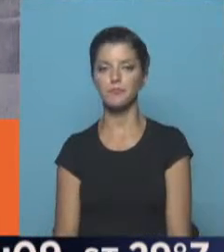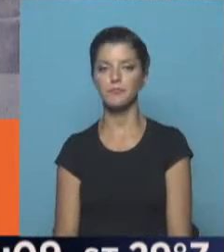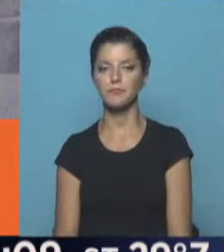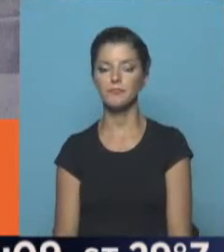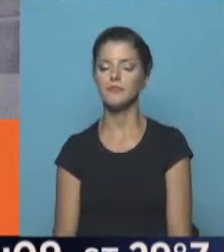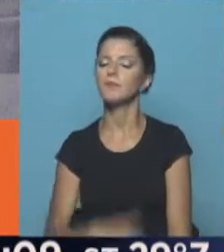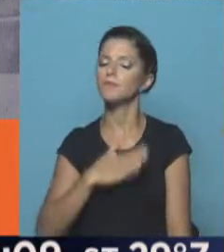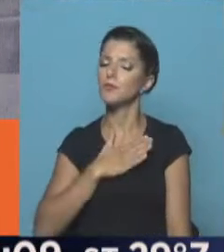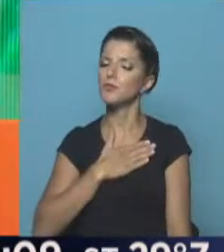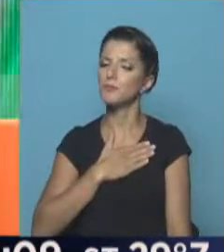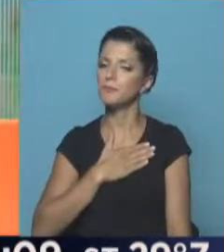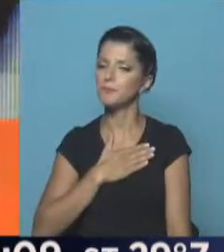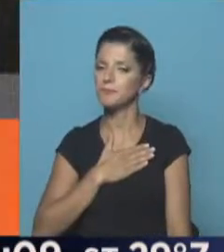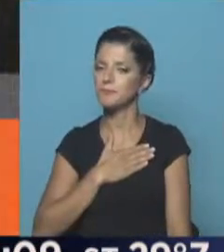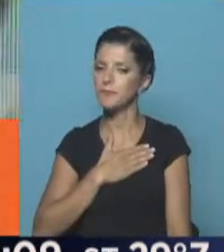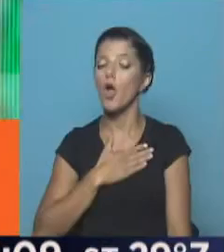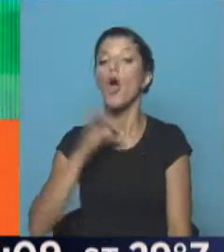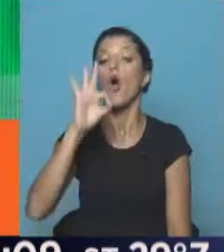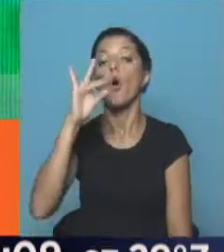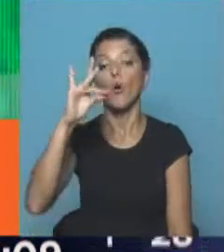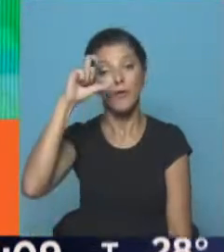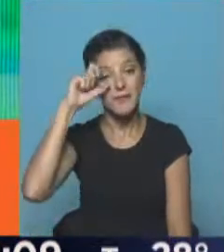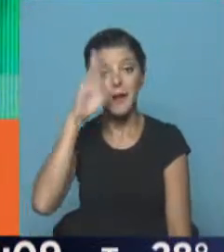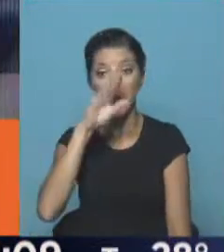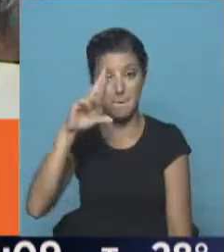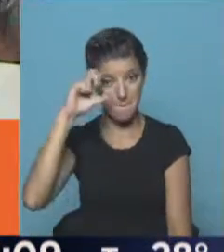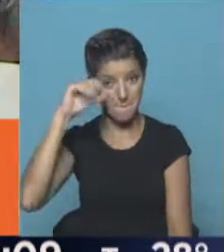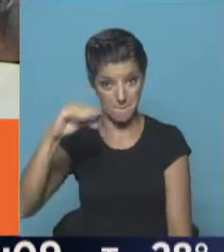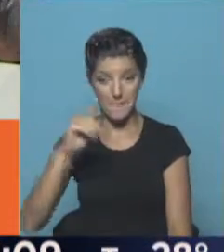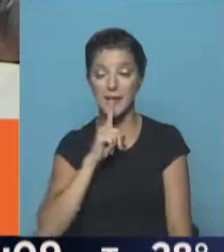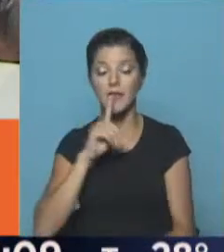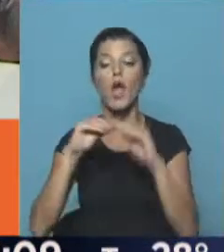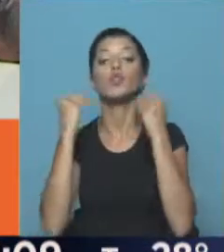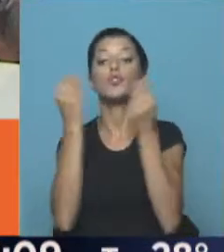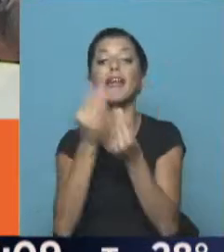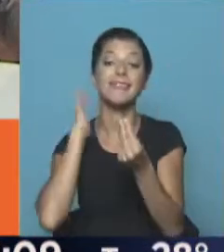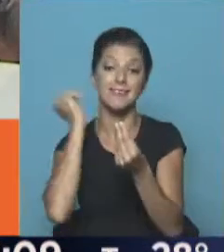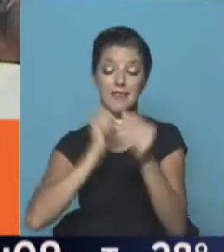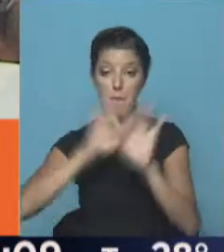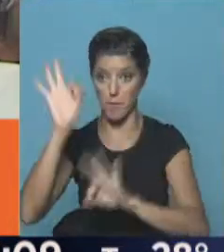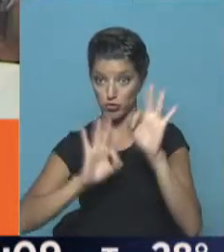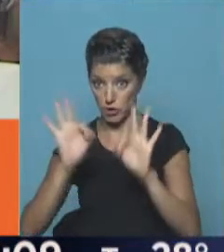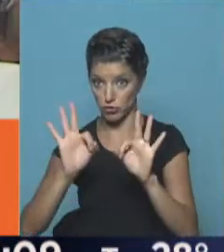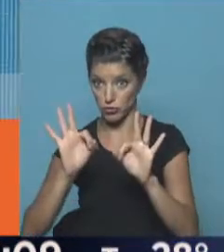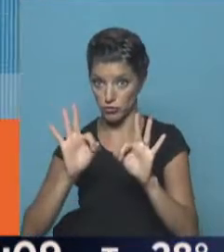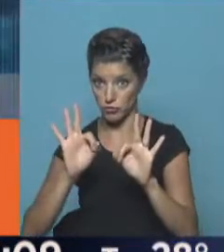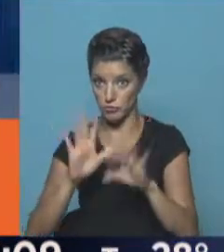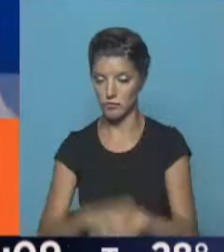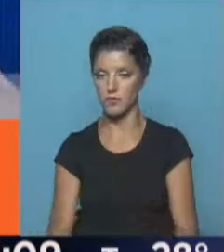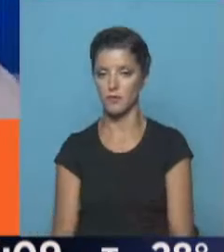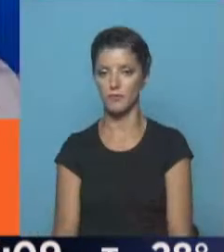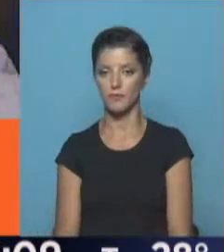interesa digamos odebrecht tenía hay 16 proyectos por ejemplo qué afectados que eran sumamente